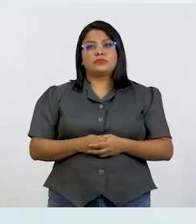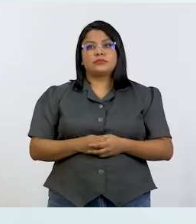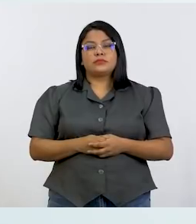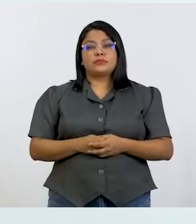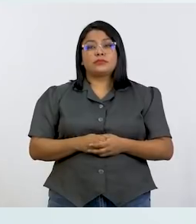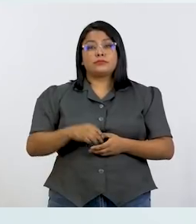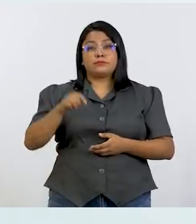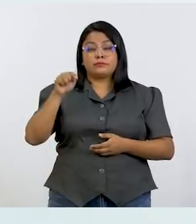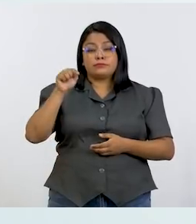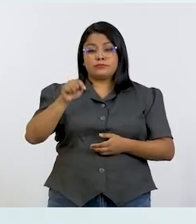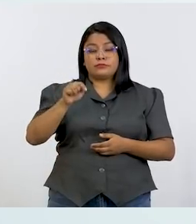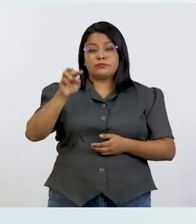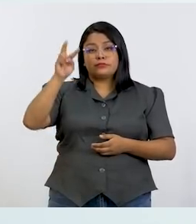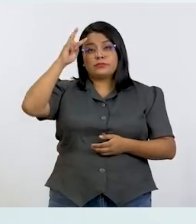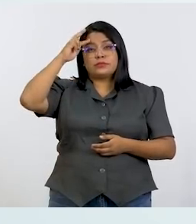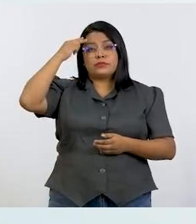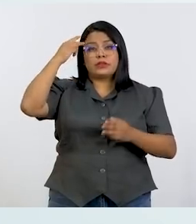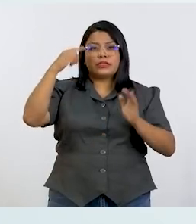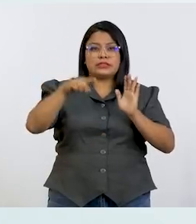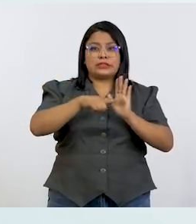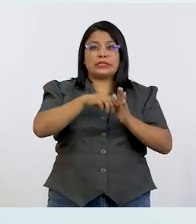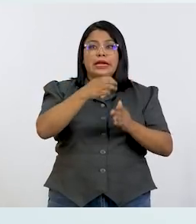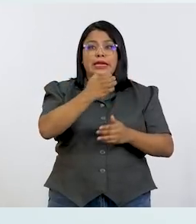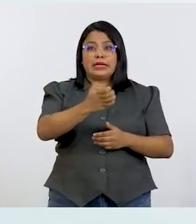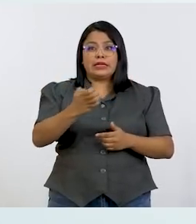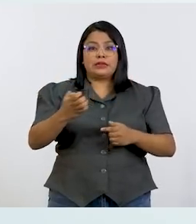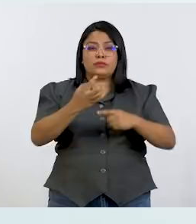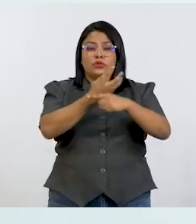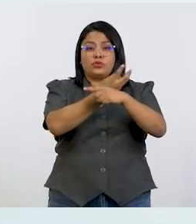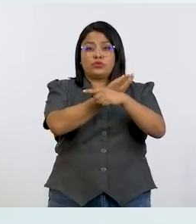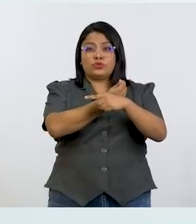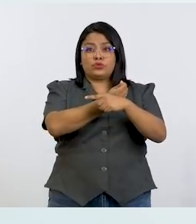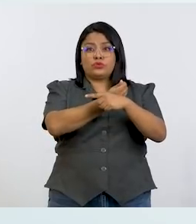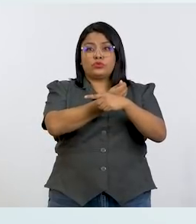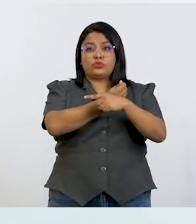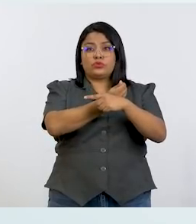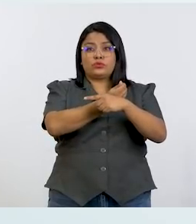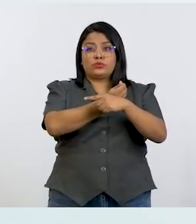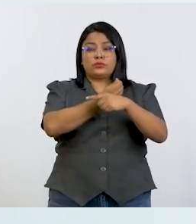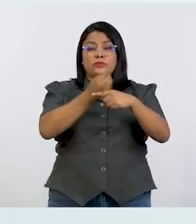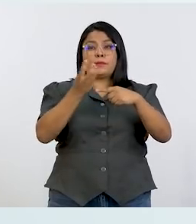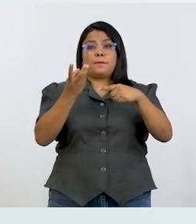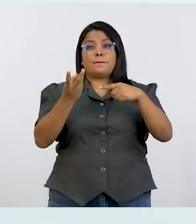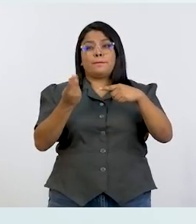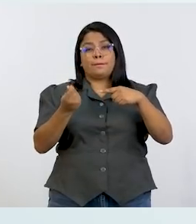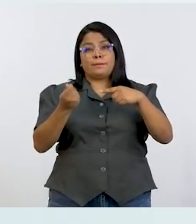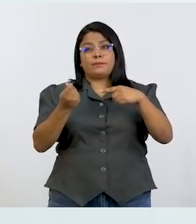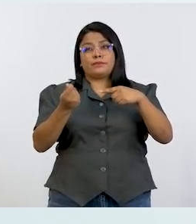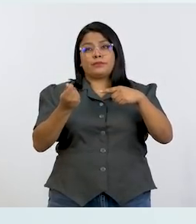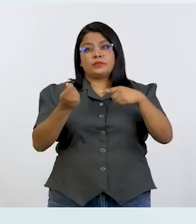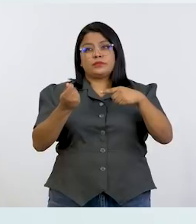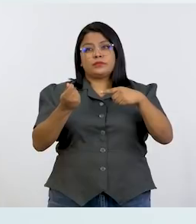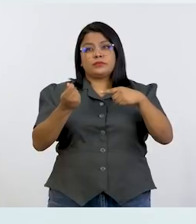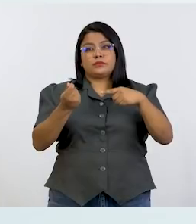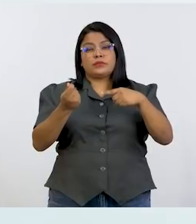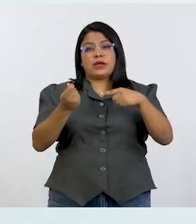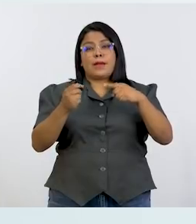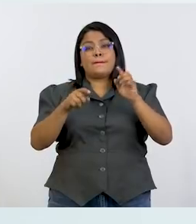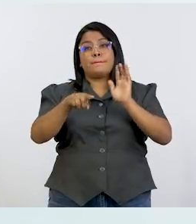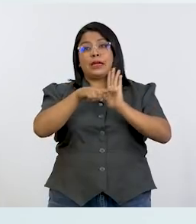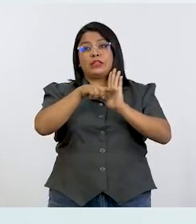A esta operación le llamamos resta y sus elementos son minuendo,